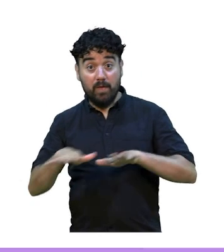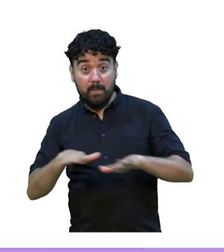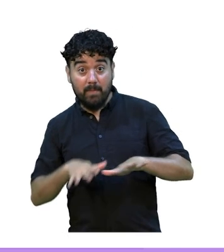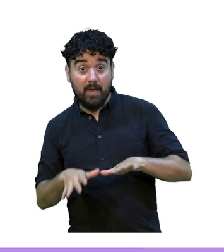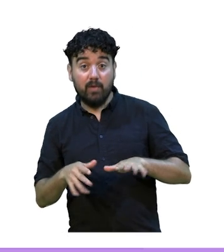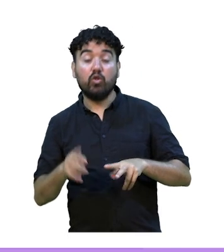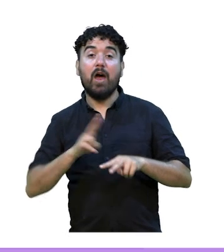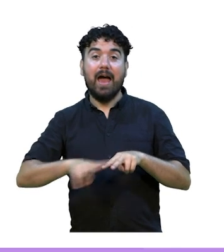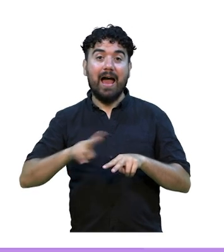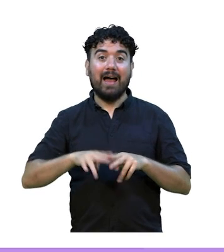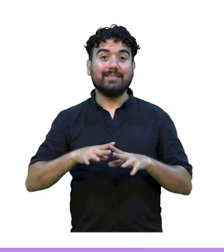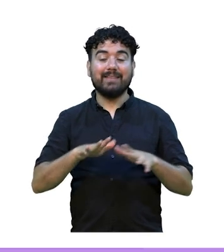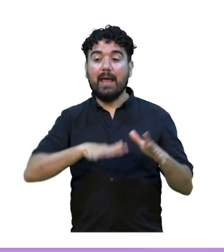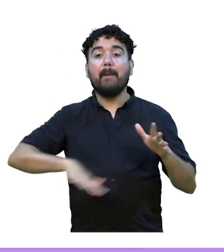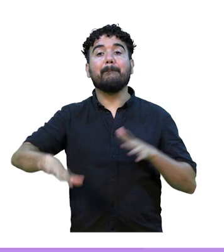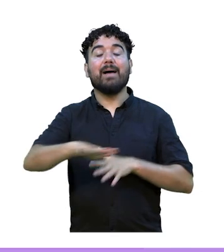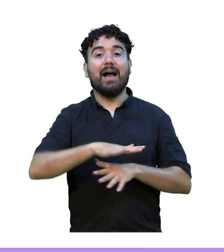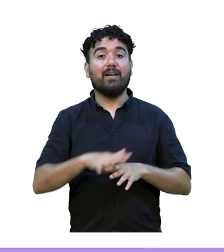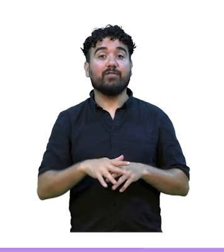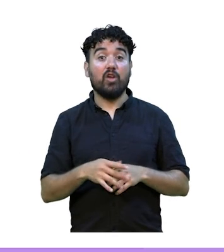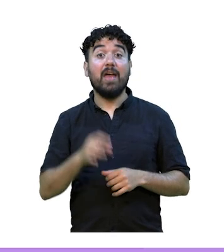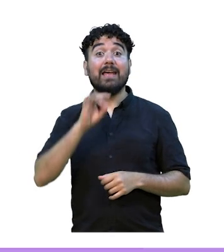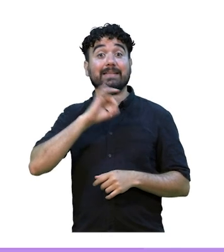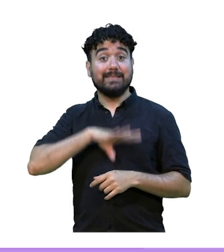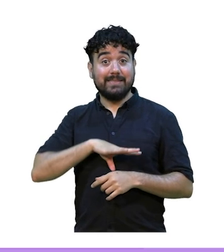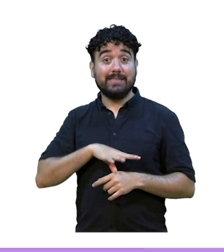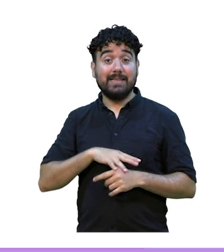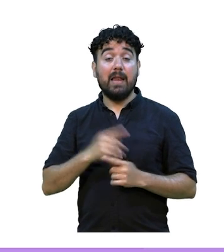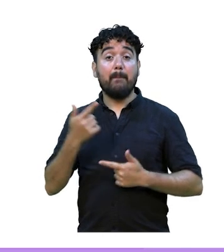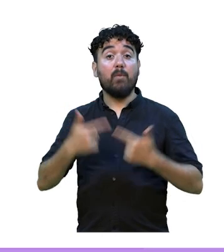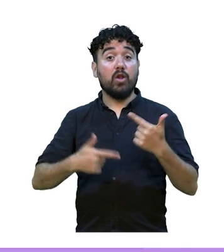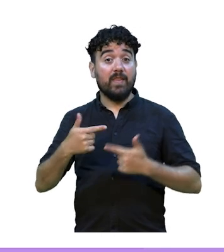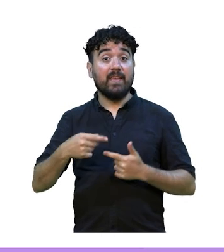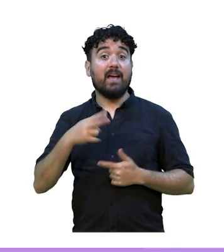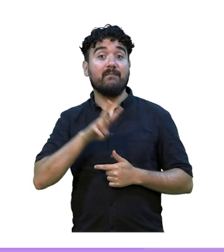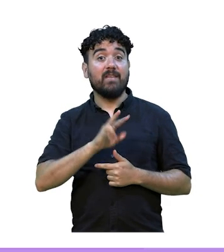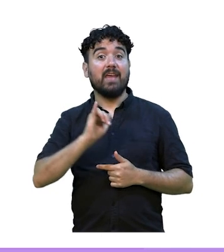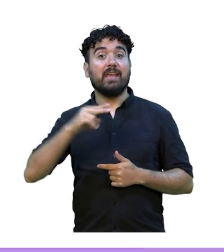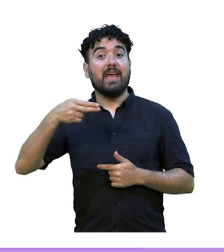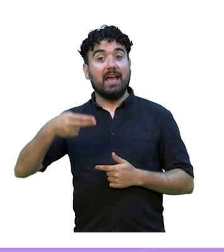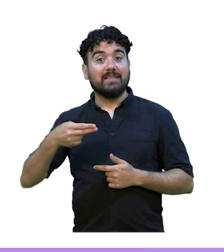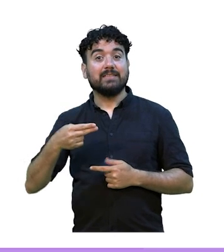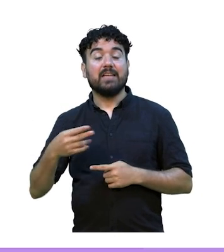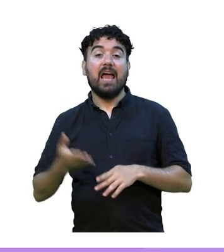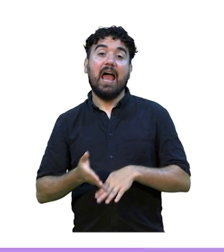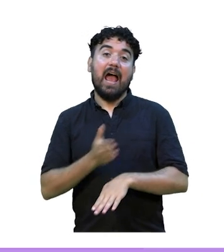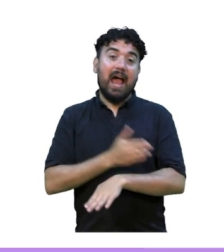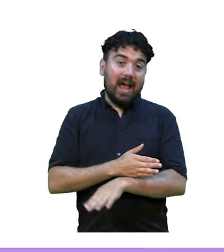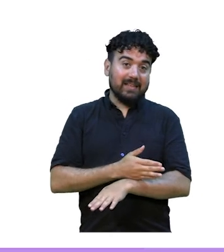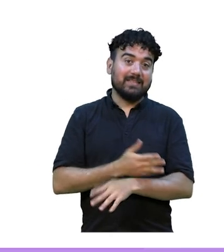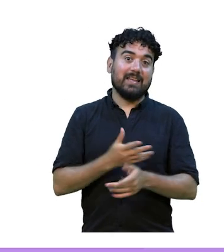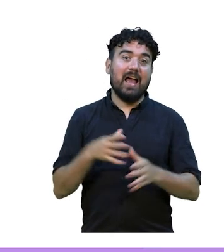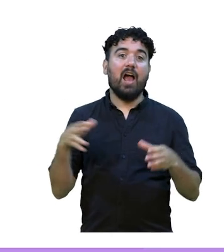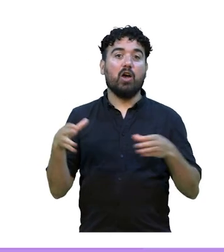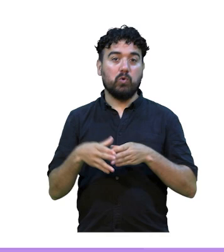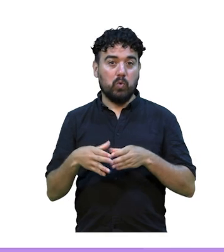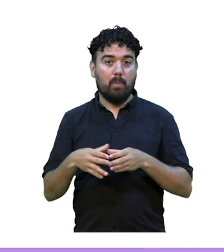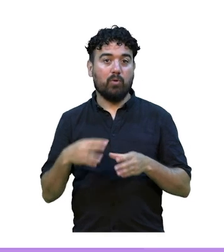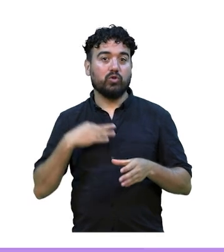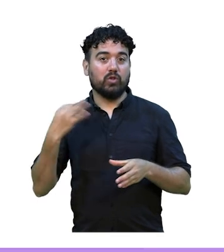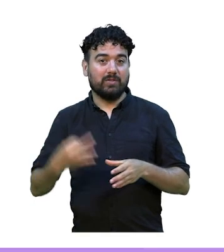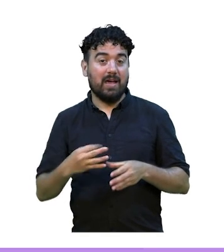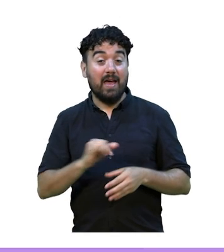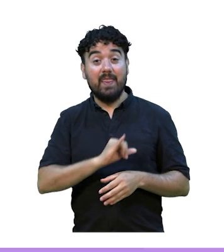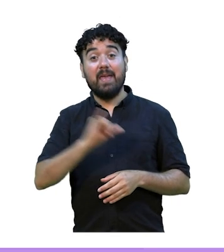mano. Son los movimientos los que generan los espacios. En Chile, las políticas de VIH son previas